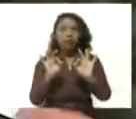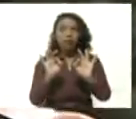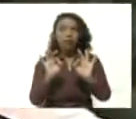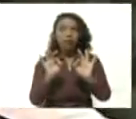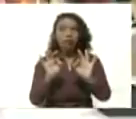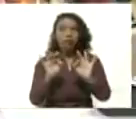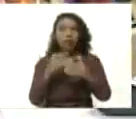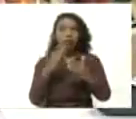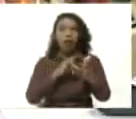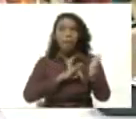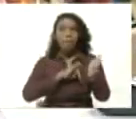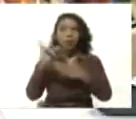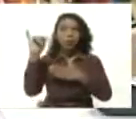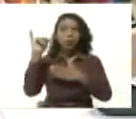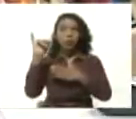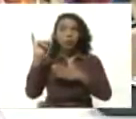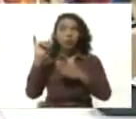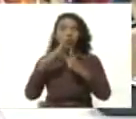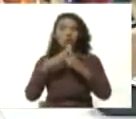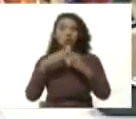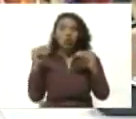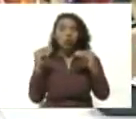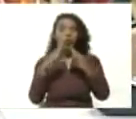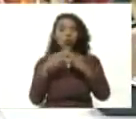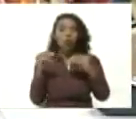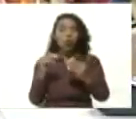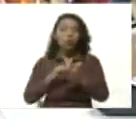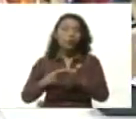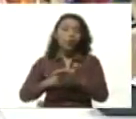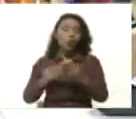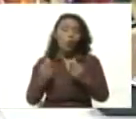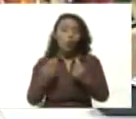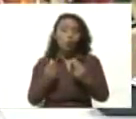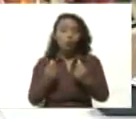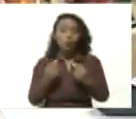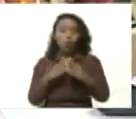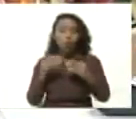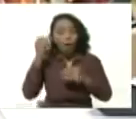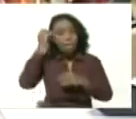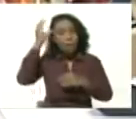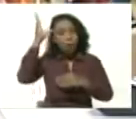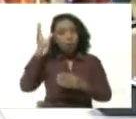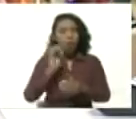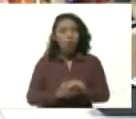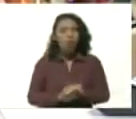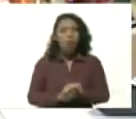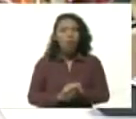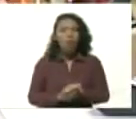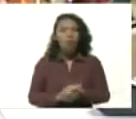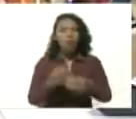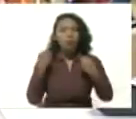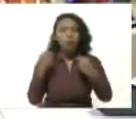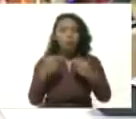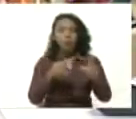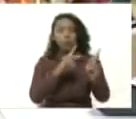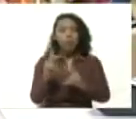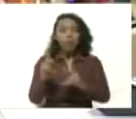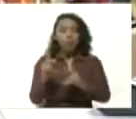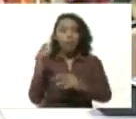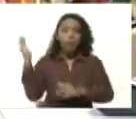que elevemos todos los recursos y todas las capacidades para que el plan Vuelta a la